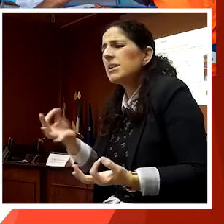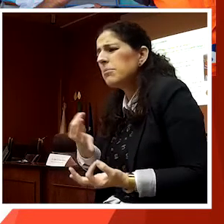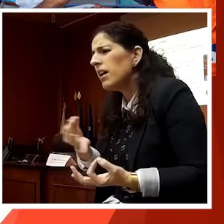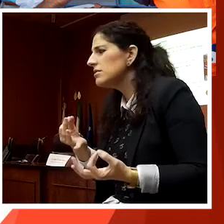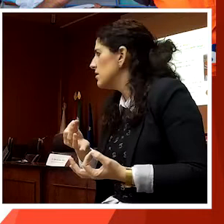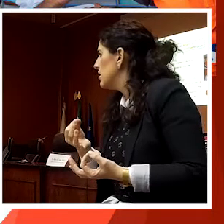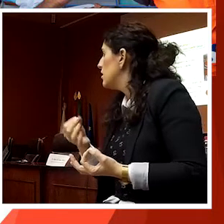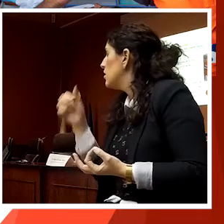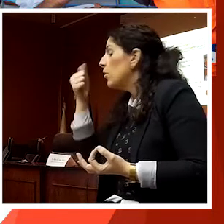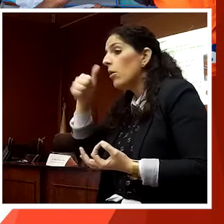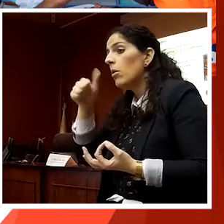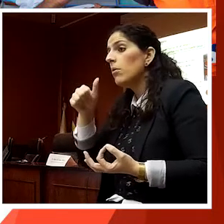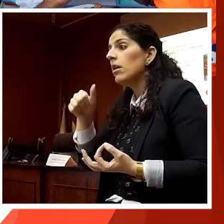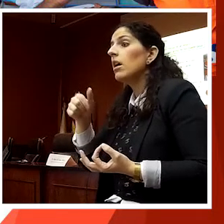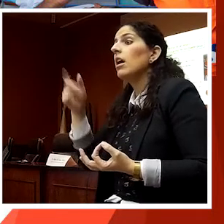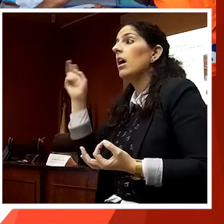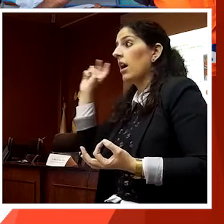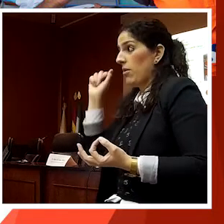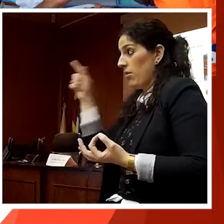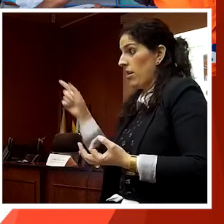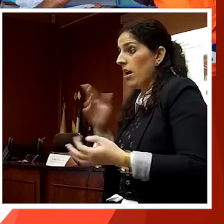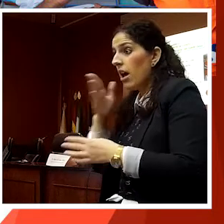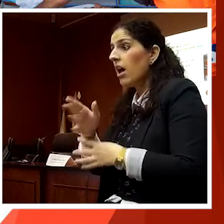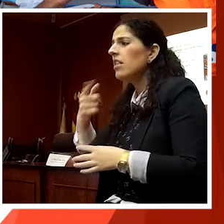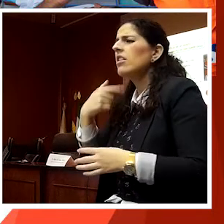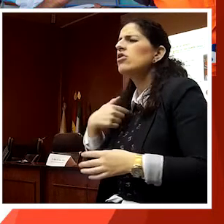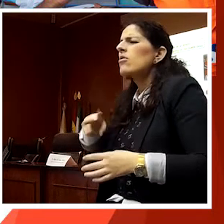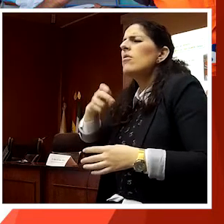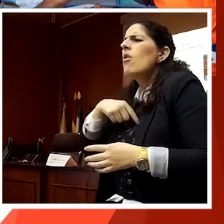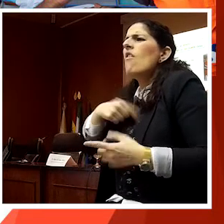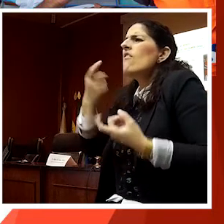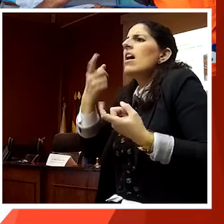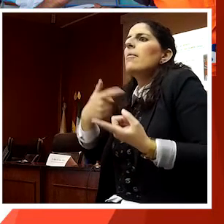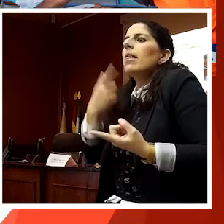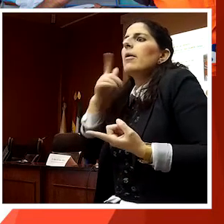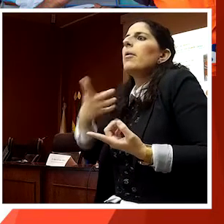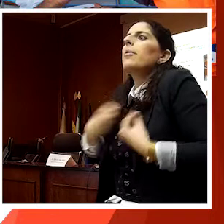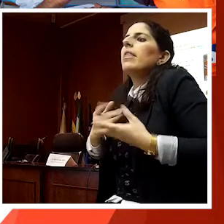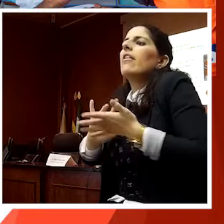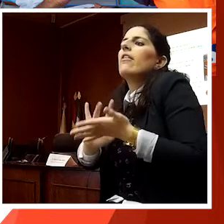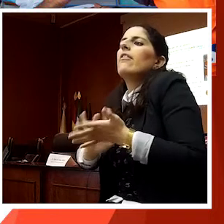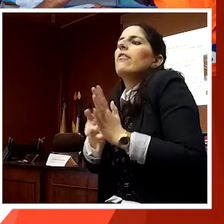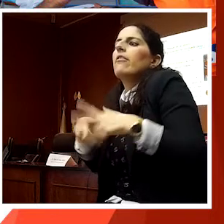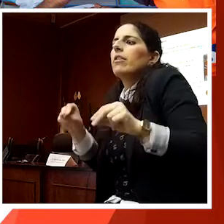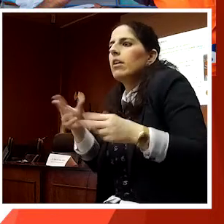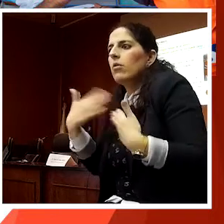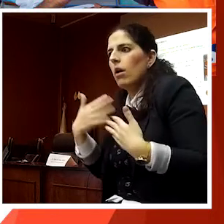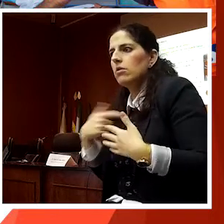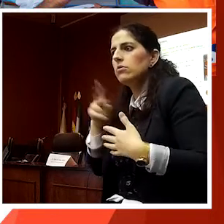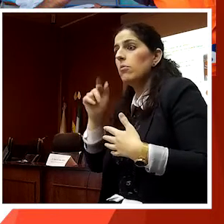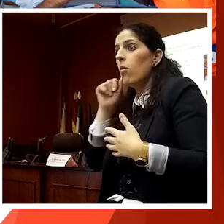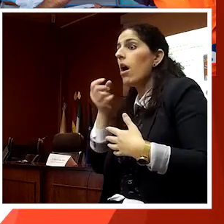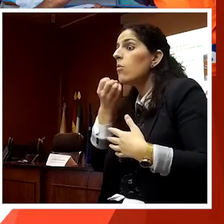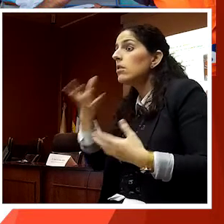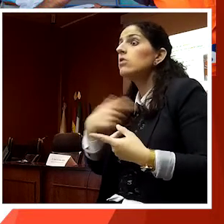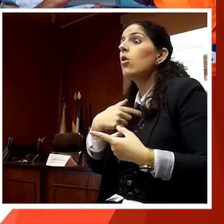pasa. El hombre cuando llego me dice, era como si me faltase la vida, y la mujer hablaba de que vi a mi marido muy blanco,